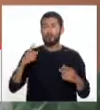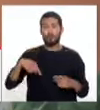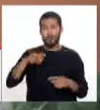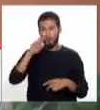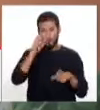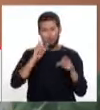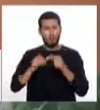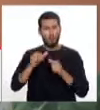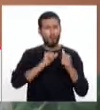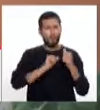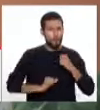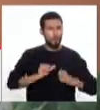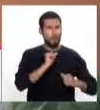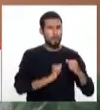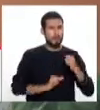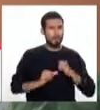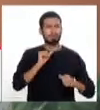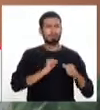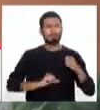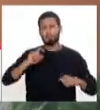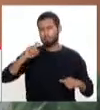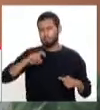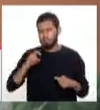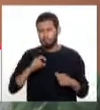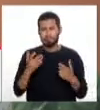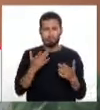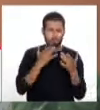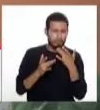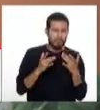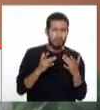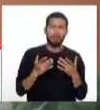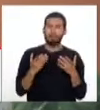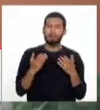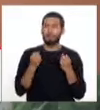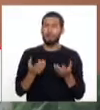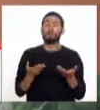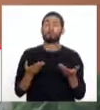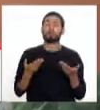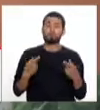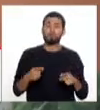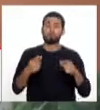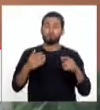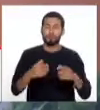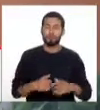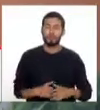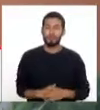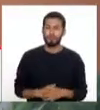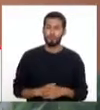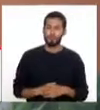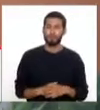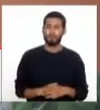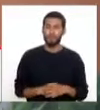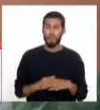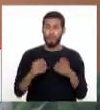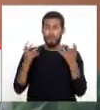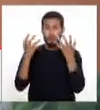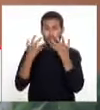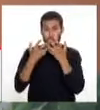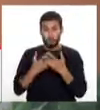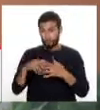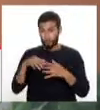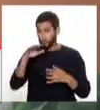compatriotas que sufrían necesidades y carencias. Del total de empresas en el